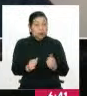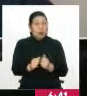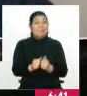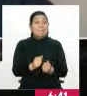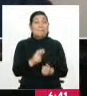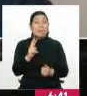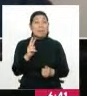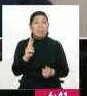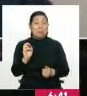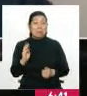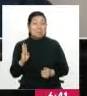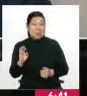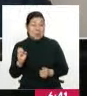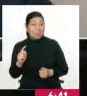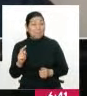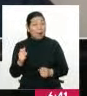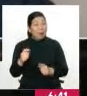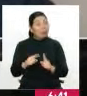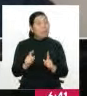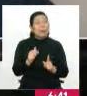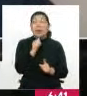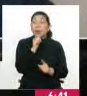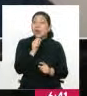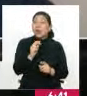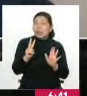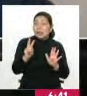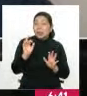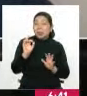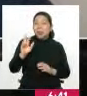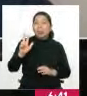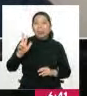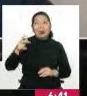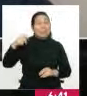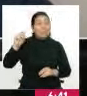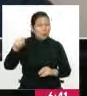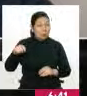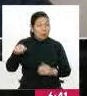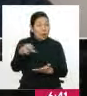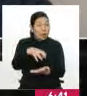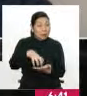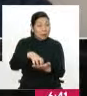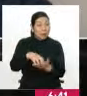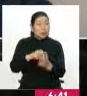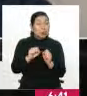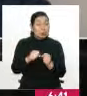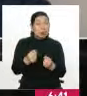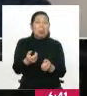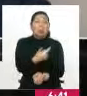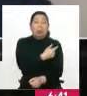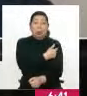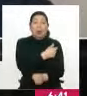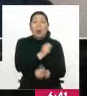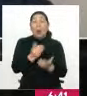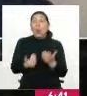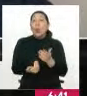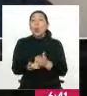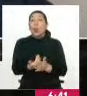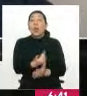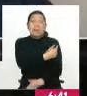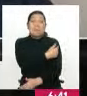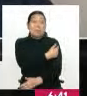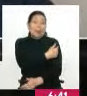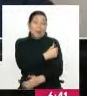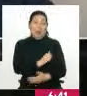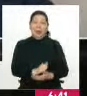vacuna bivalente, todavía solamente el 7.3% de la población elegible ha recibido esta nueva versión